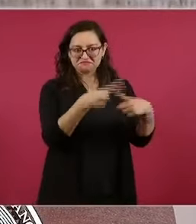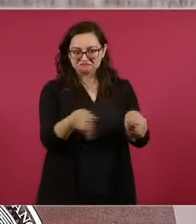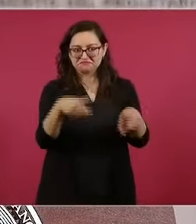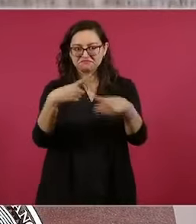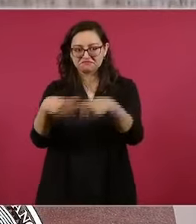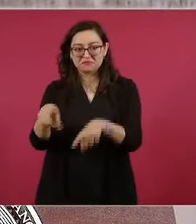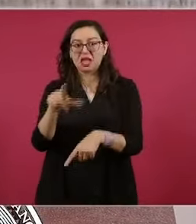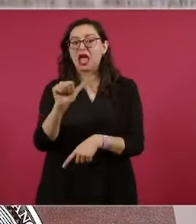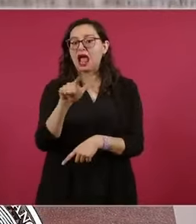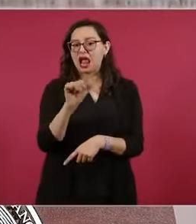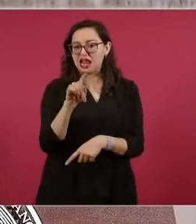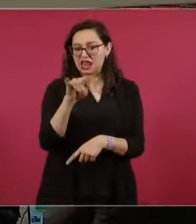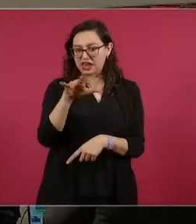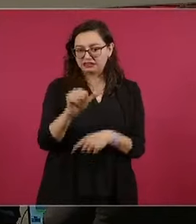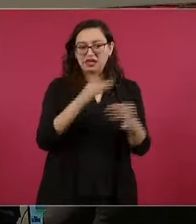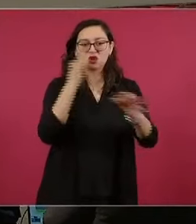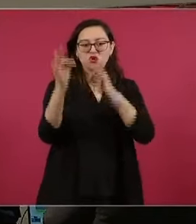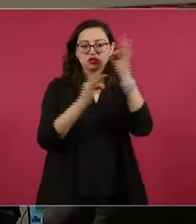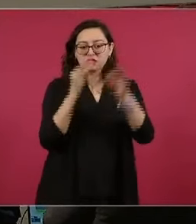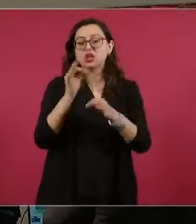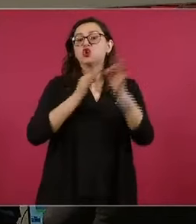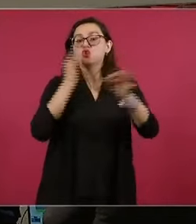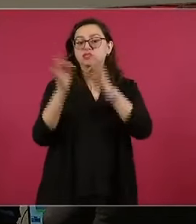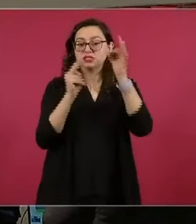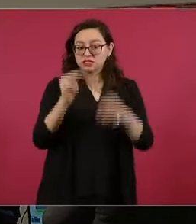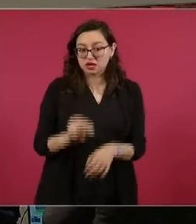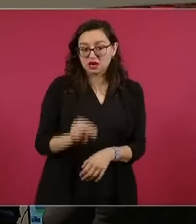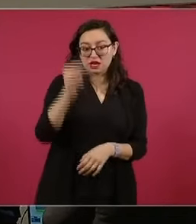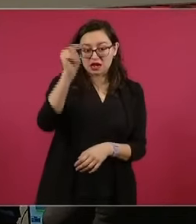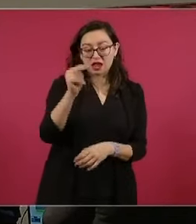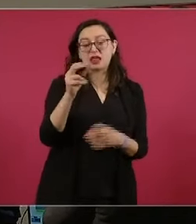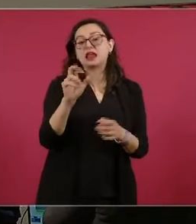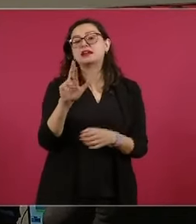Alerta Noticias, Noticias El Norte o El Radar de